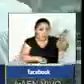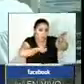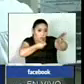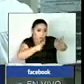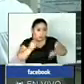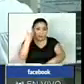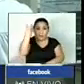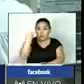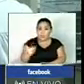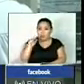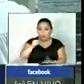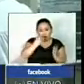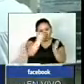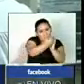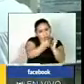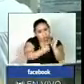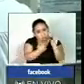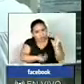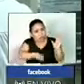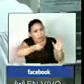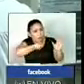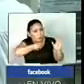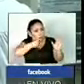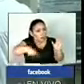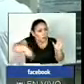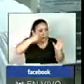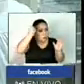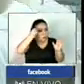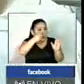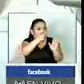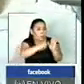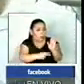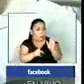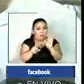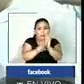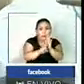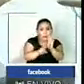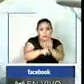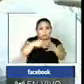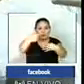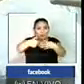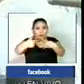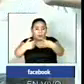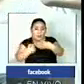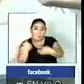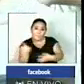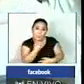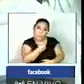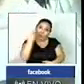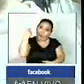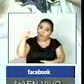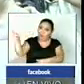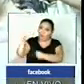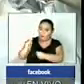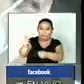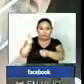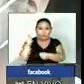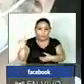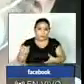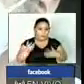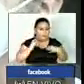tres días que detallan los argumentos expuestos ante los amparos que presentaron los varados y donde el gobierno